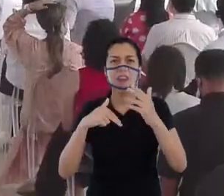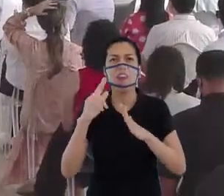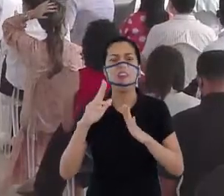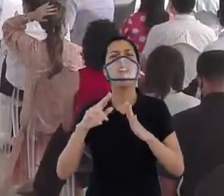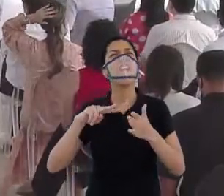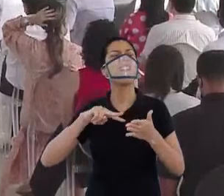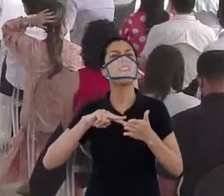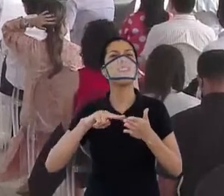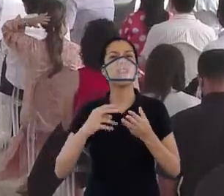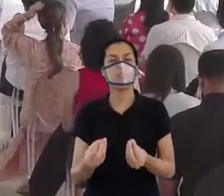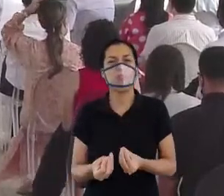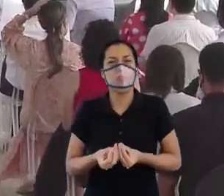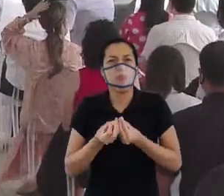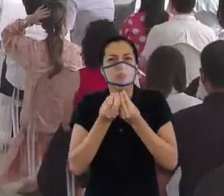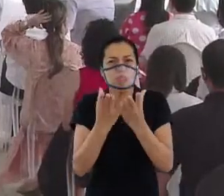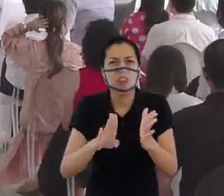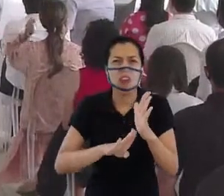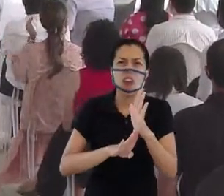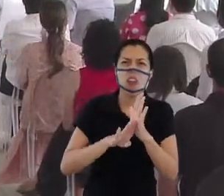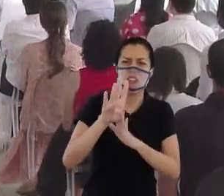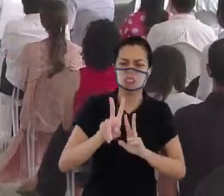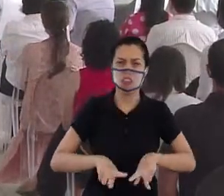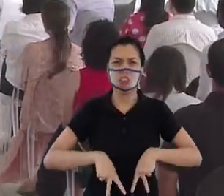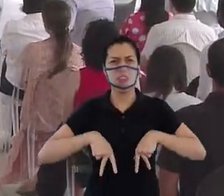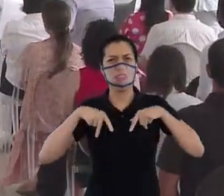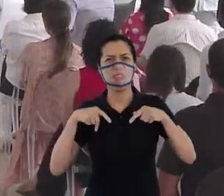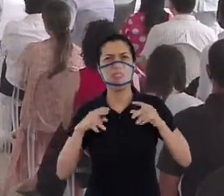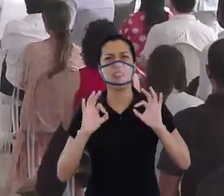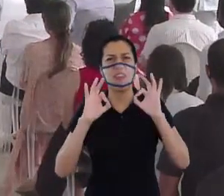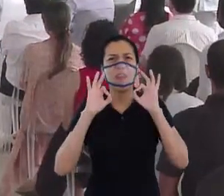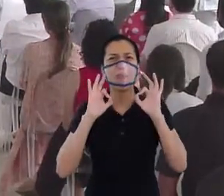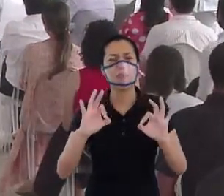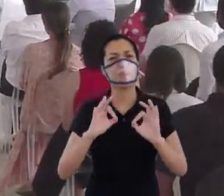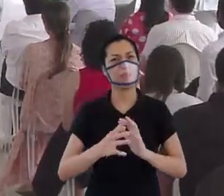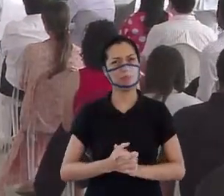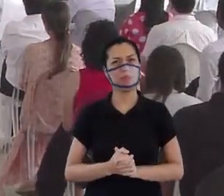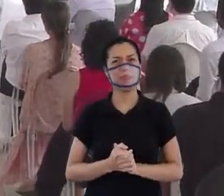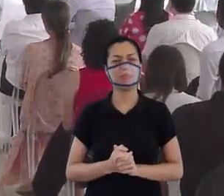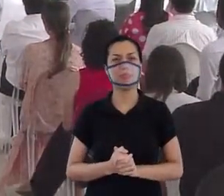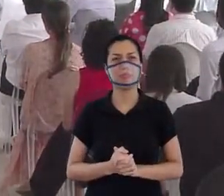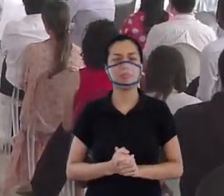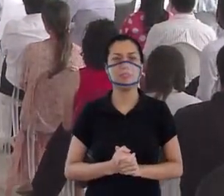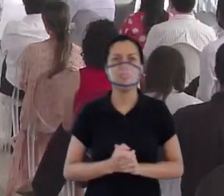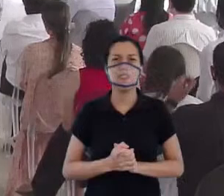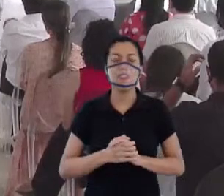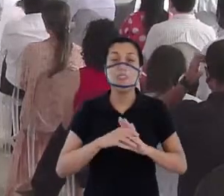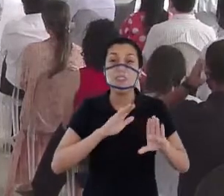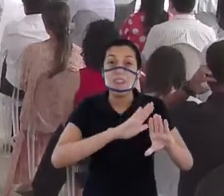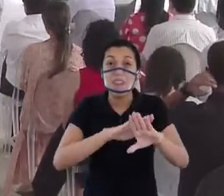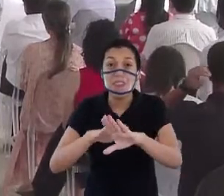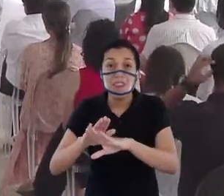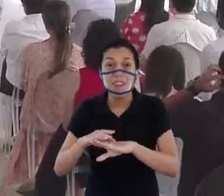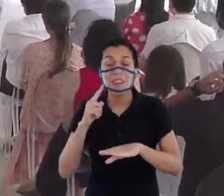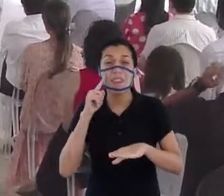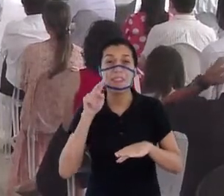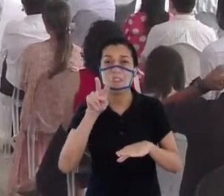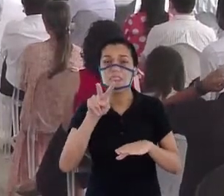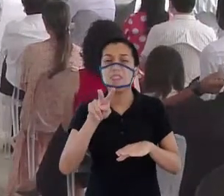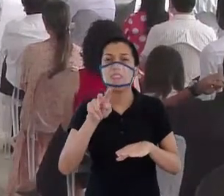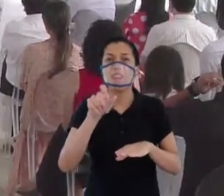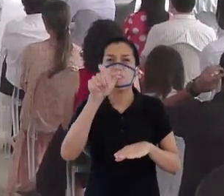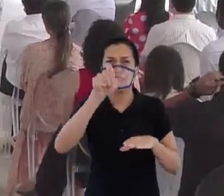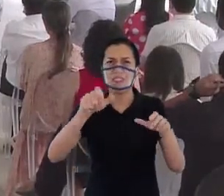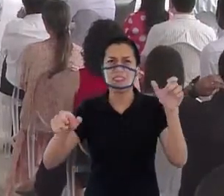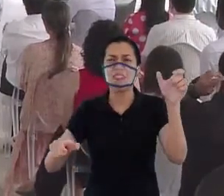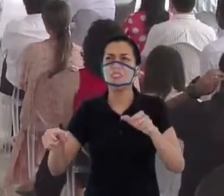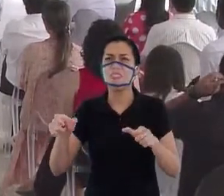vida, eso significa una gran apuesta para decirle a alguien que hoy se dio cuenta que no tiene que vivir donde le